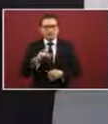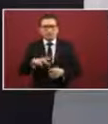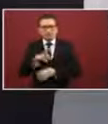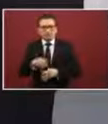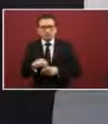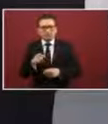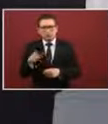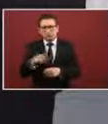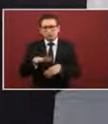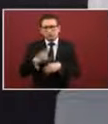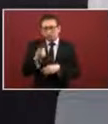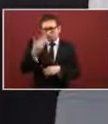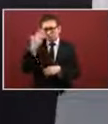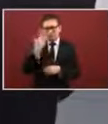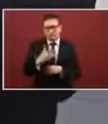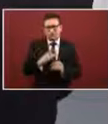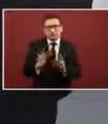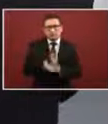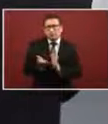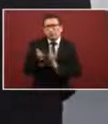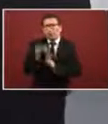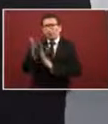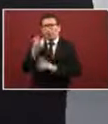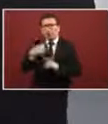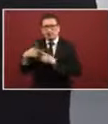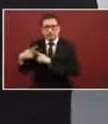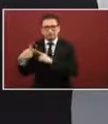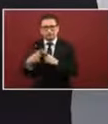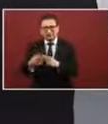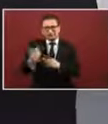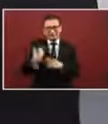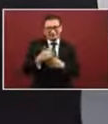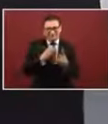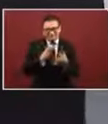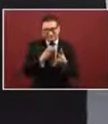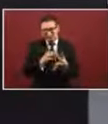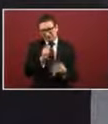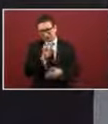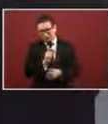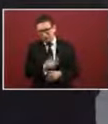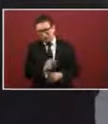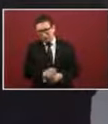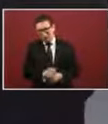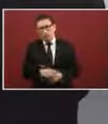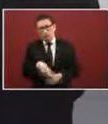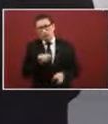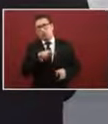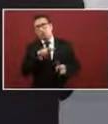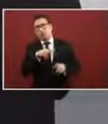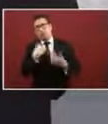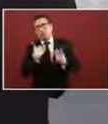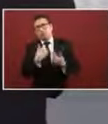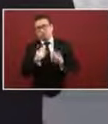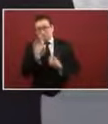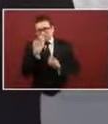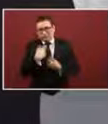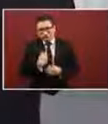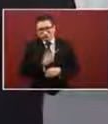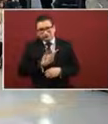con la sobrevaloración de las obras y todo lo que usted tantas veces ha narrado, y por eso lo sigo.